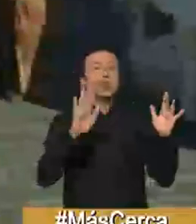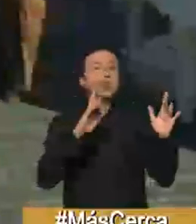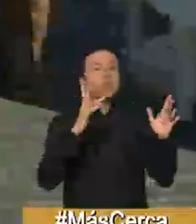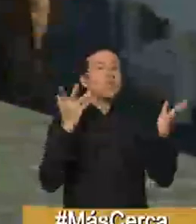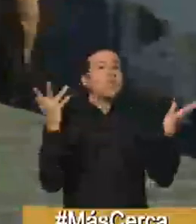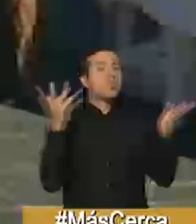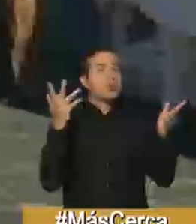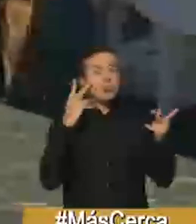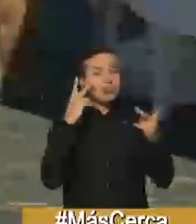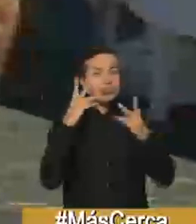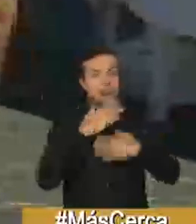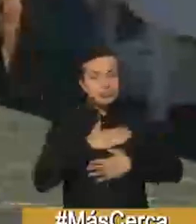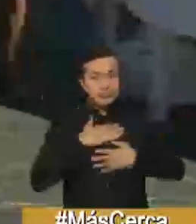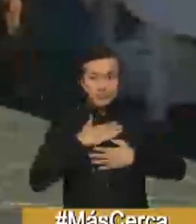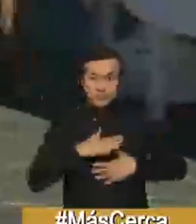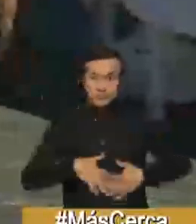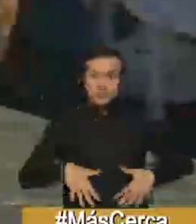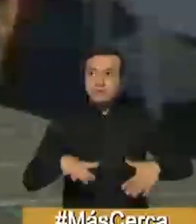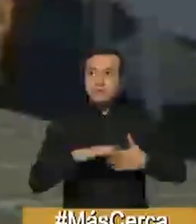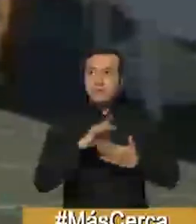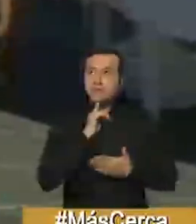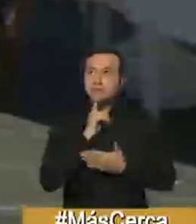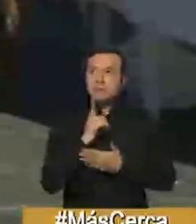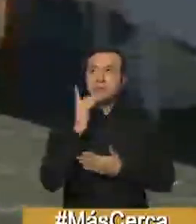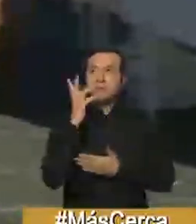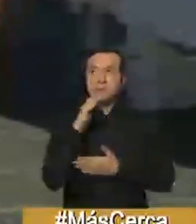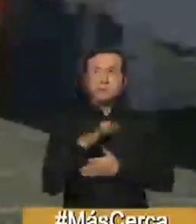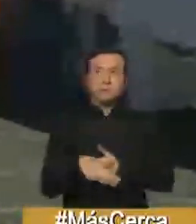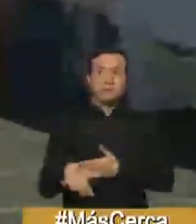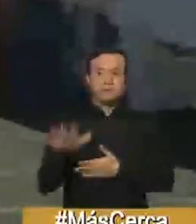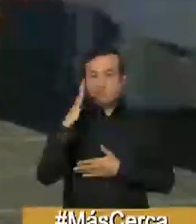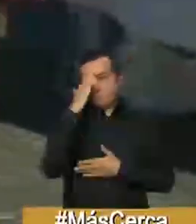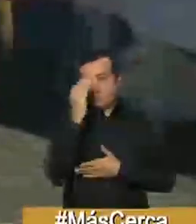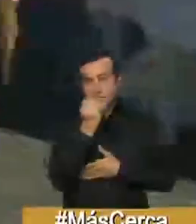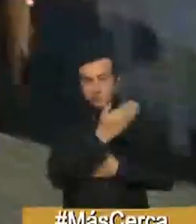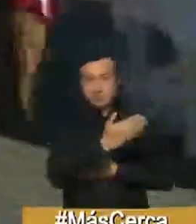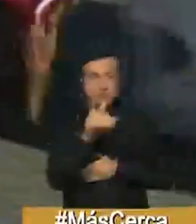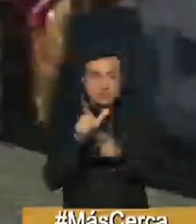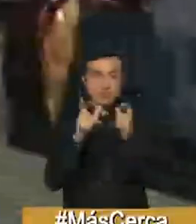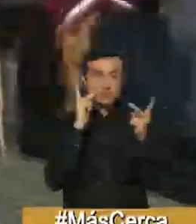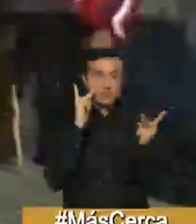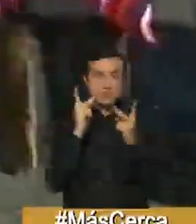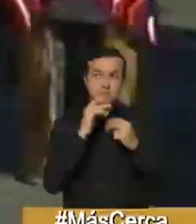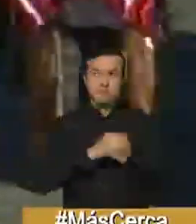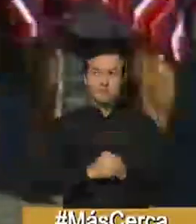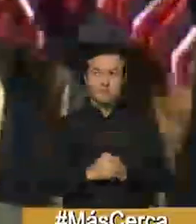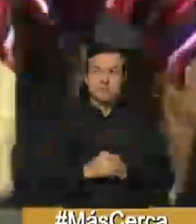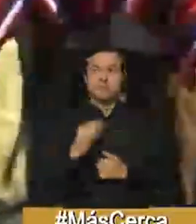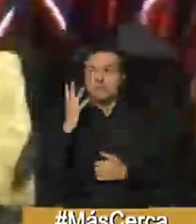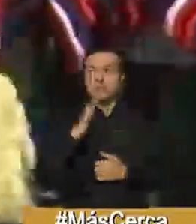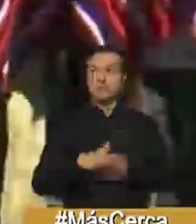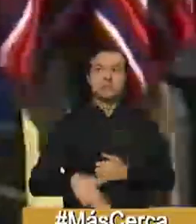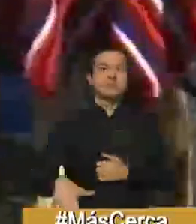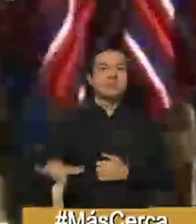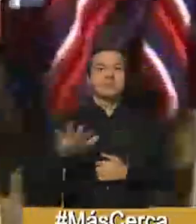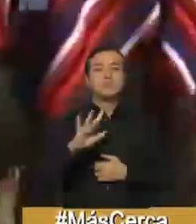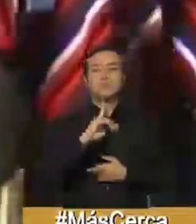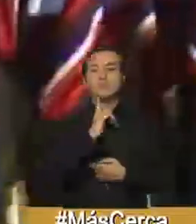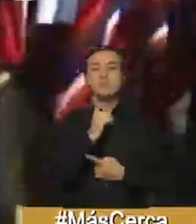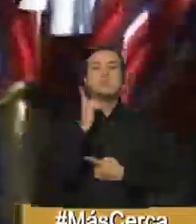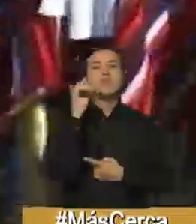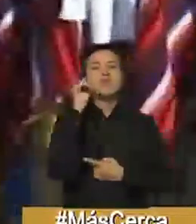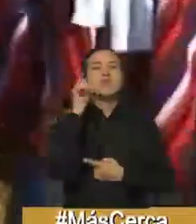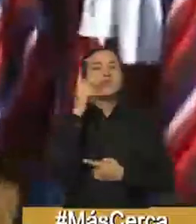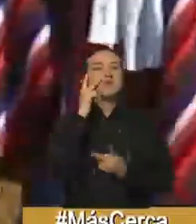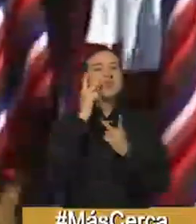parte de lo que se puede disfrutar acá en San Golqui. Es la belleza, muy buenos días con todos los que nos están viendo. Es la belleza rumiñahuense,